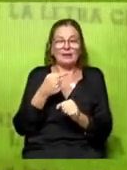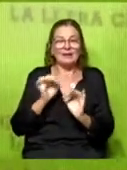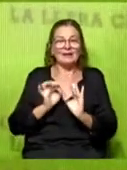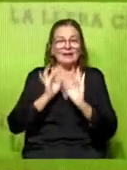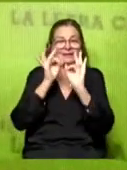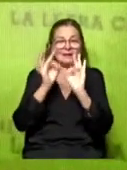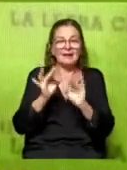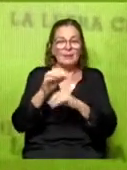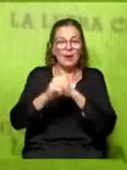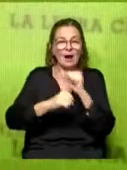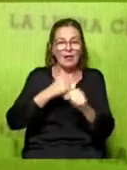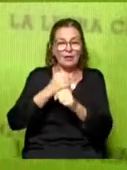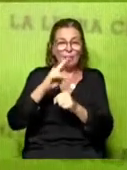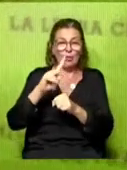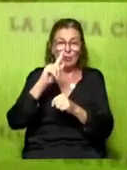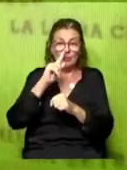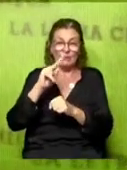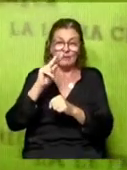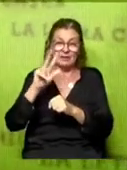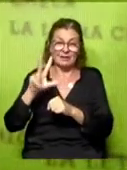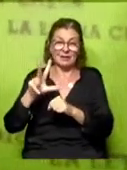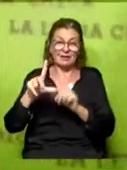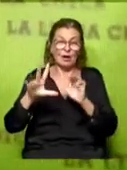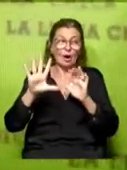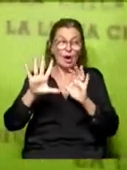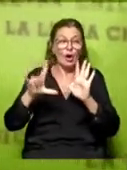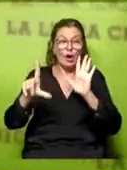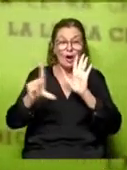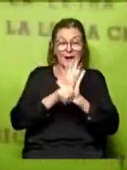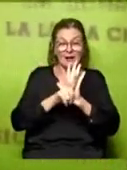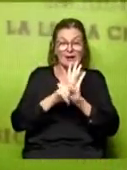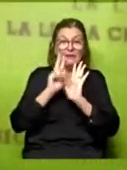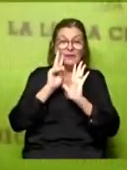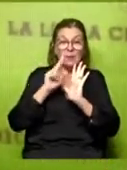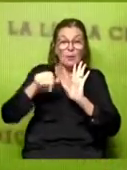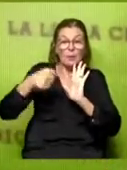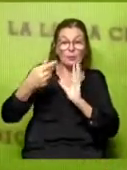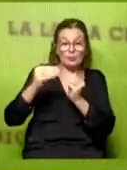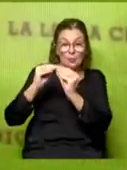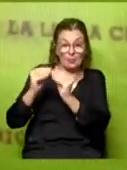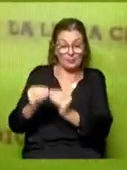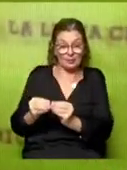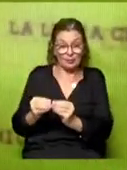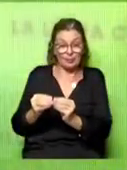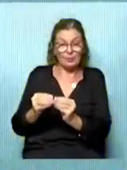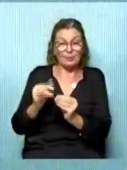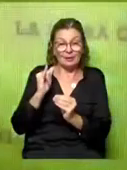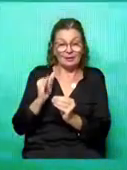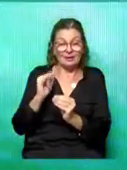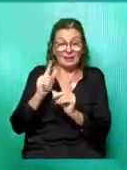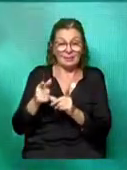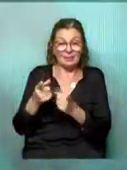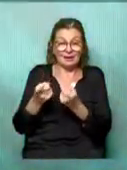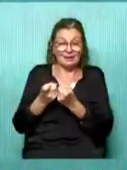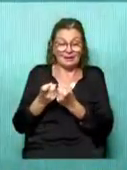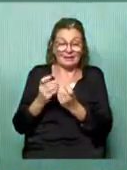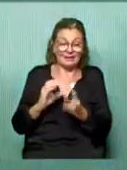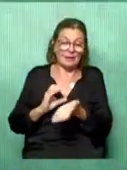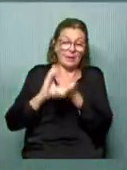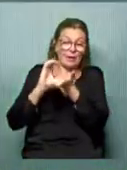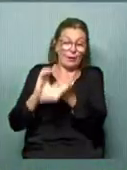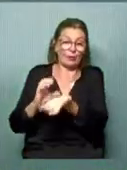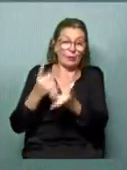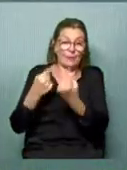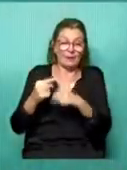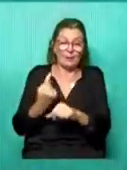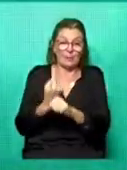al año 2025 con la ley reglamentada y veamos en el próximo presupuesto, porque sí también se van a precisar más recursos. Pero